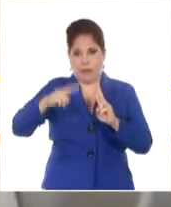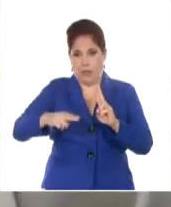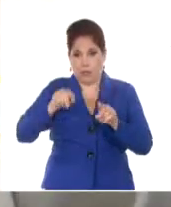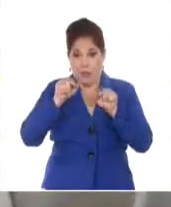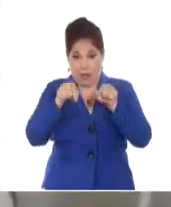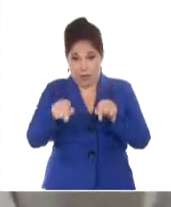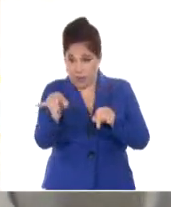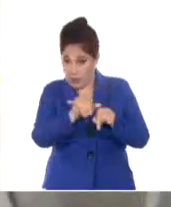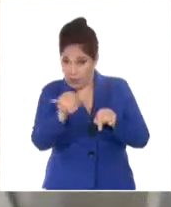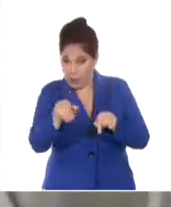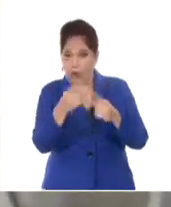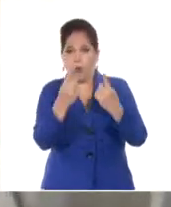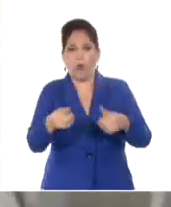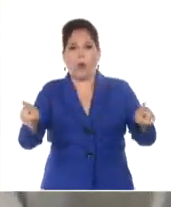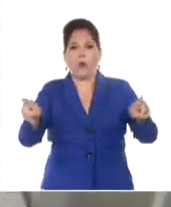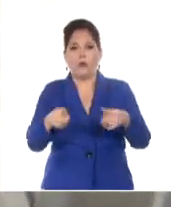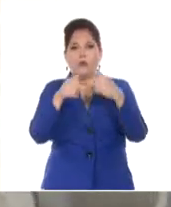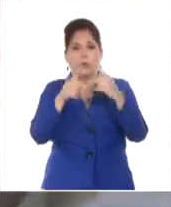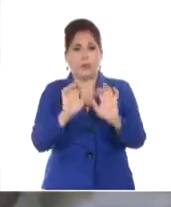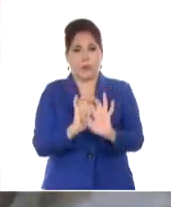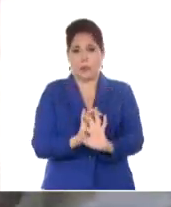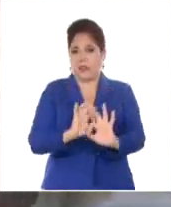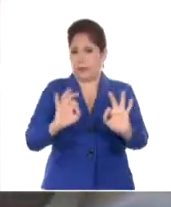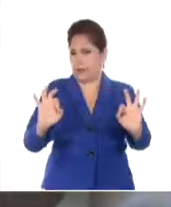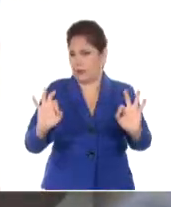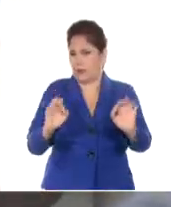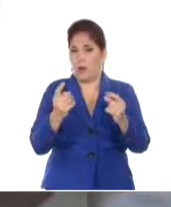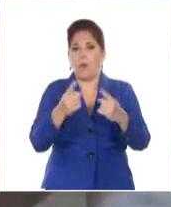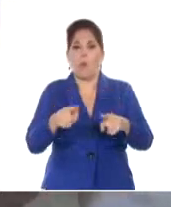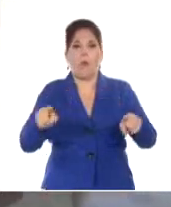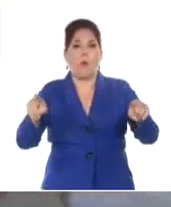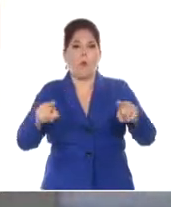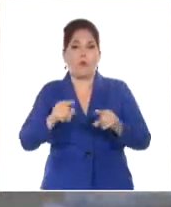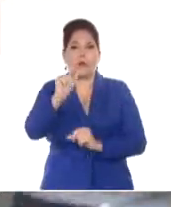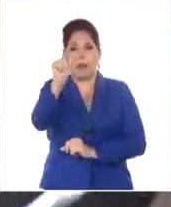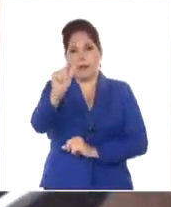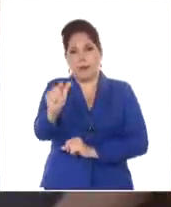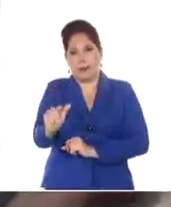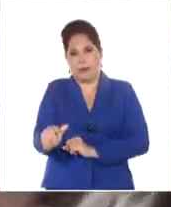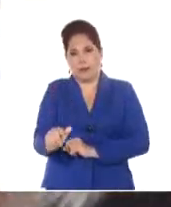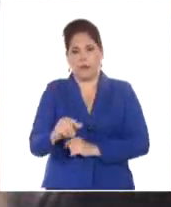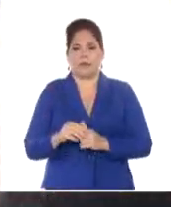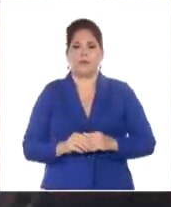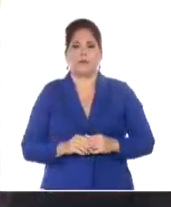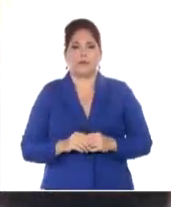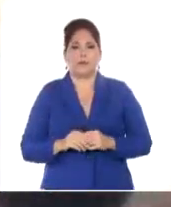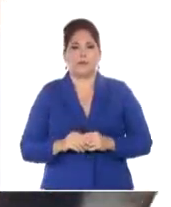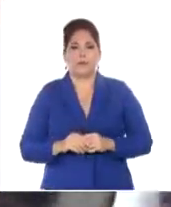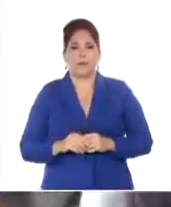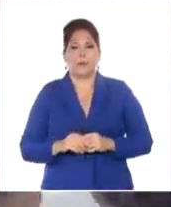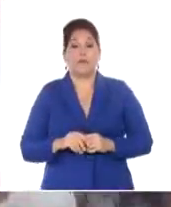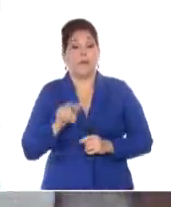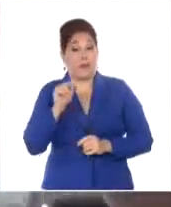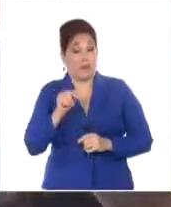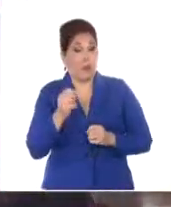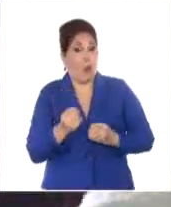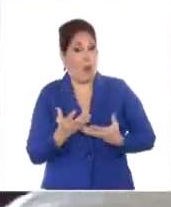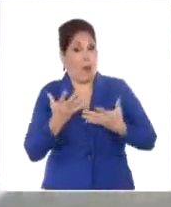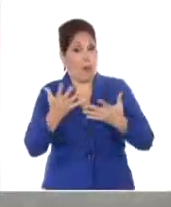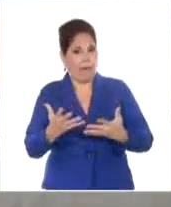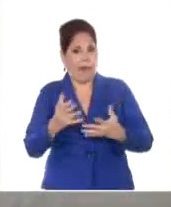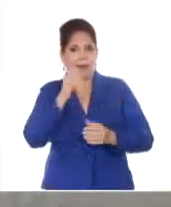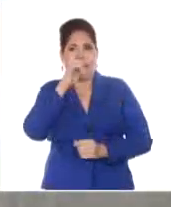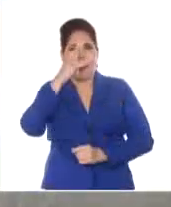también un concierto especial dedicado a la música italiana titulado Dunque Amore, en homenaje a